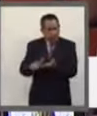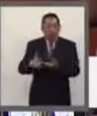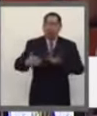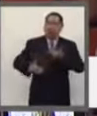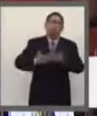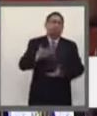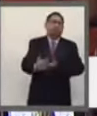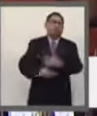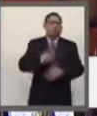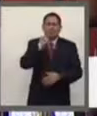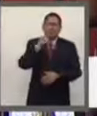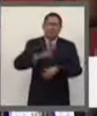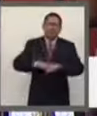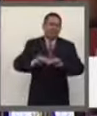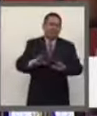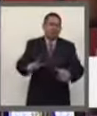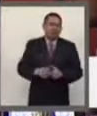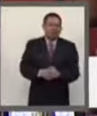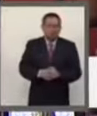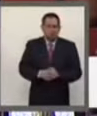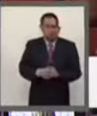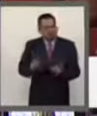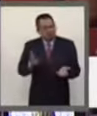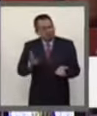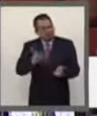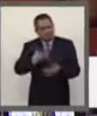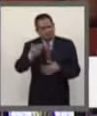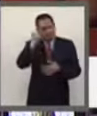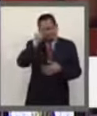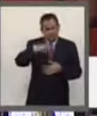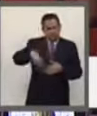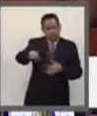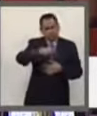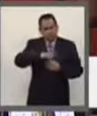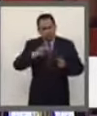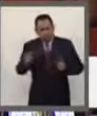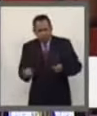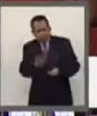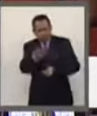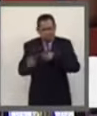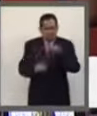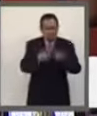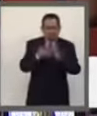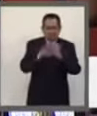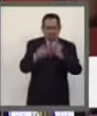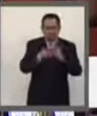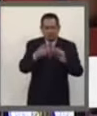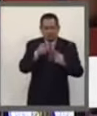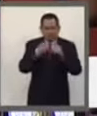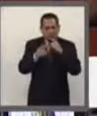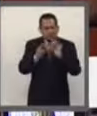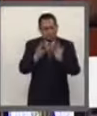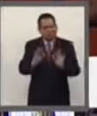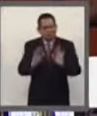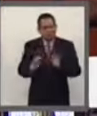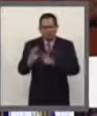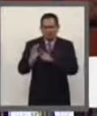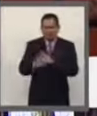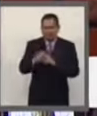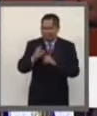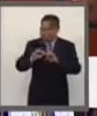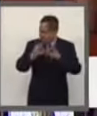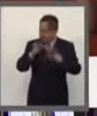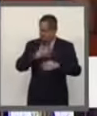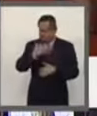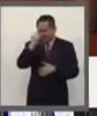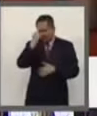totalmente distinta. Por supuesto que es legítimo todas las preguntas que se han expresado aquí y en la comisión. Por supuesto